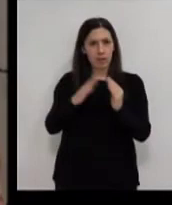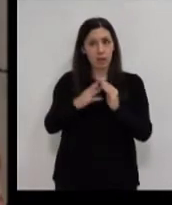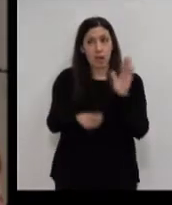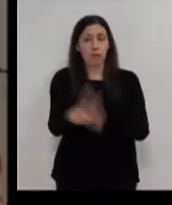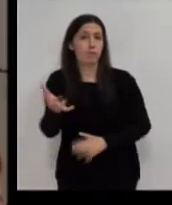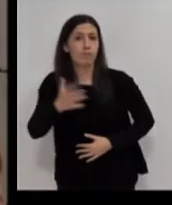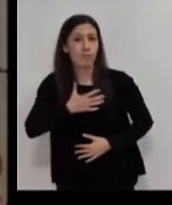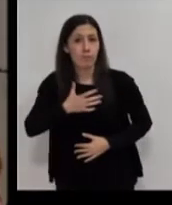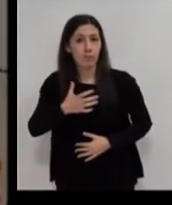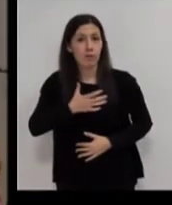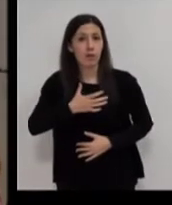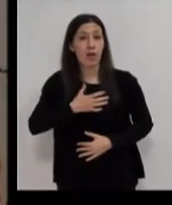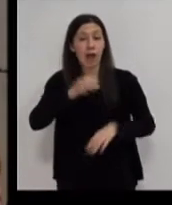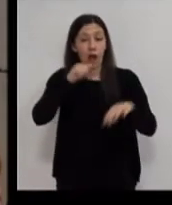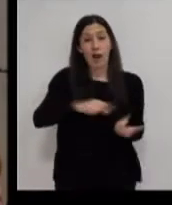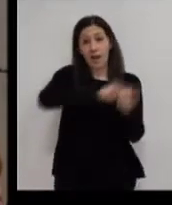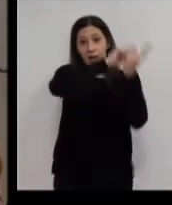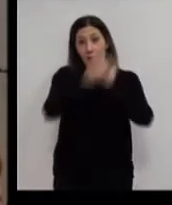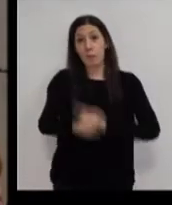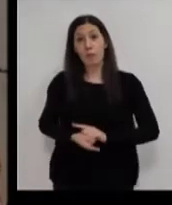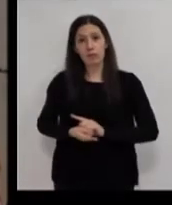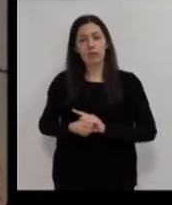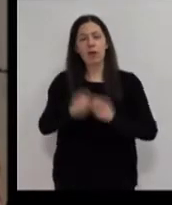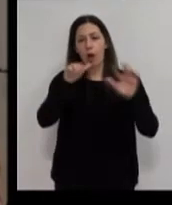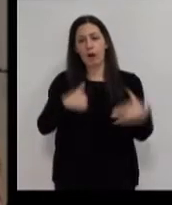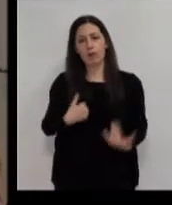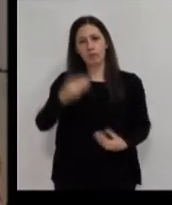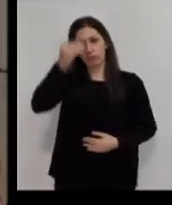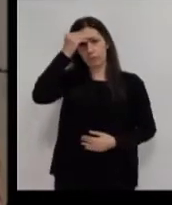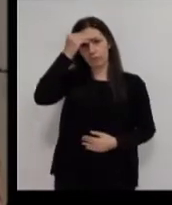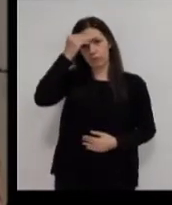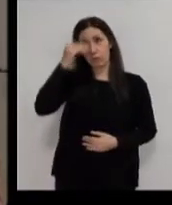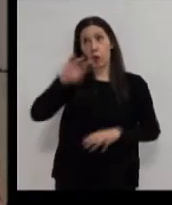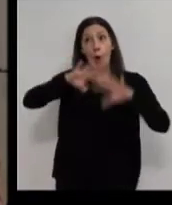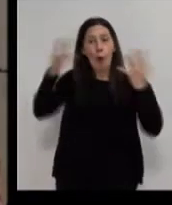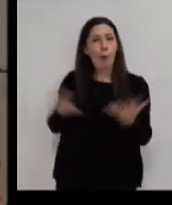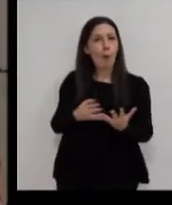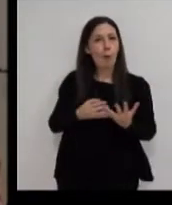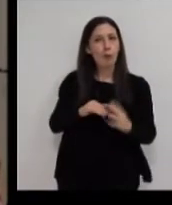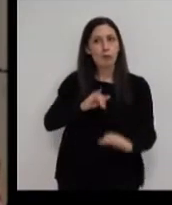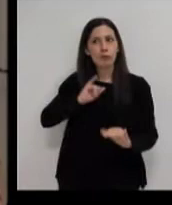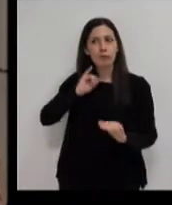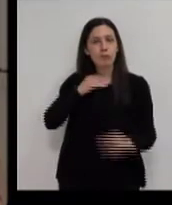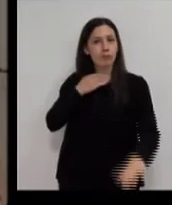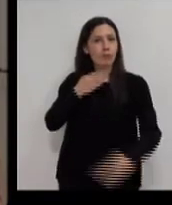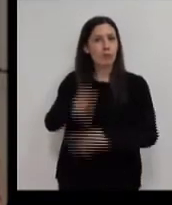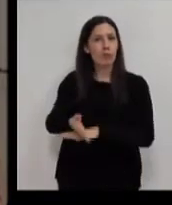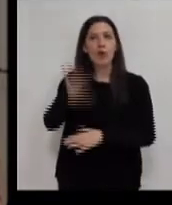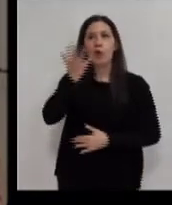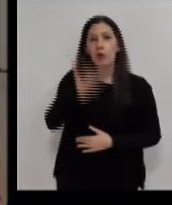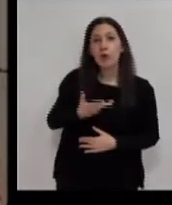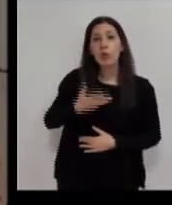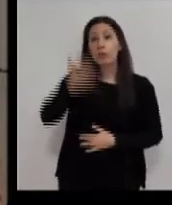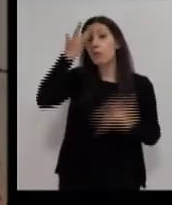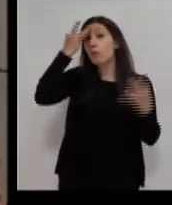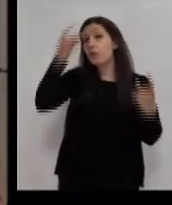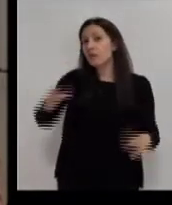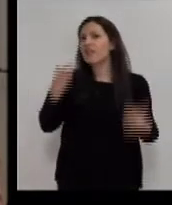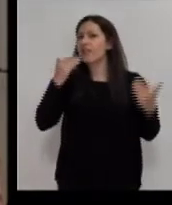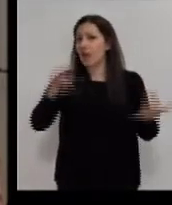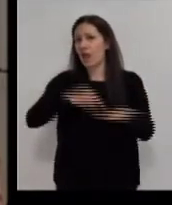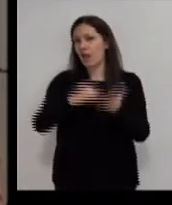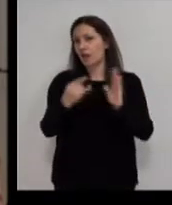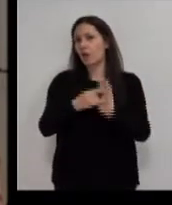leyendo información en tu casa y no puedes salir a dar el paso y decir voy a descubrir ese